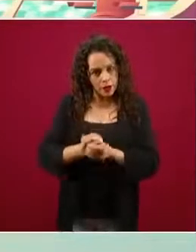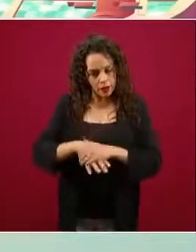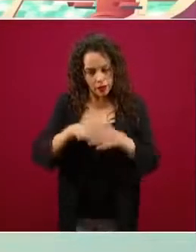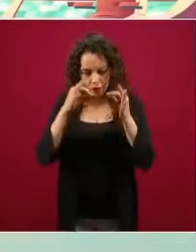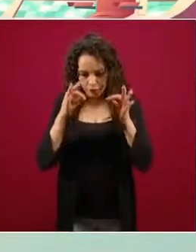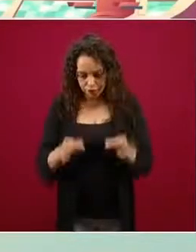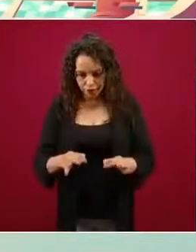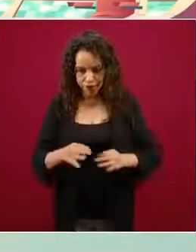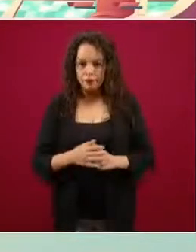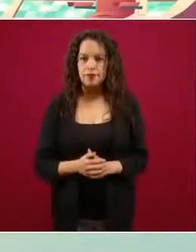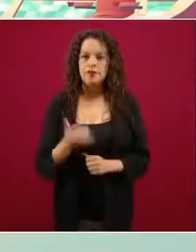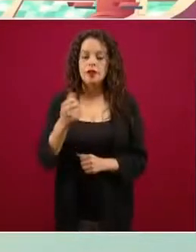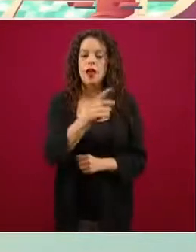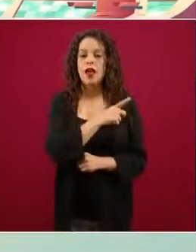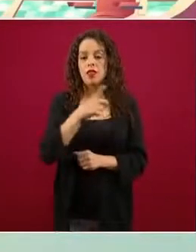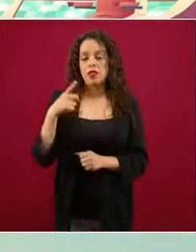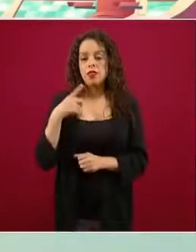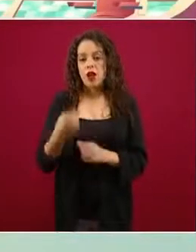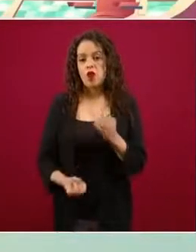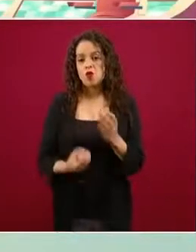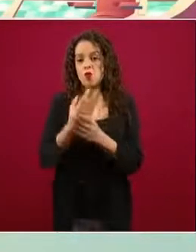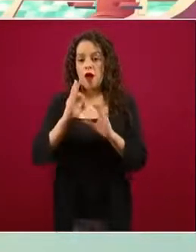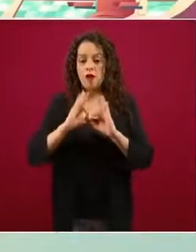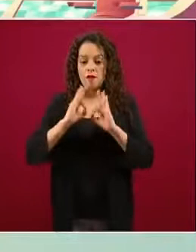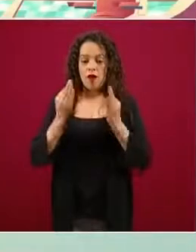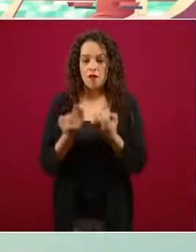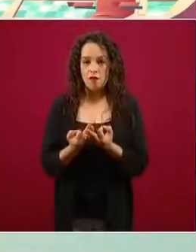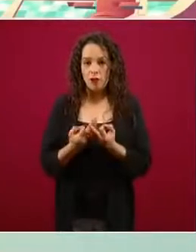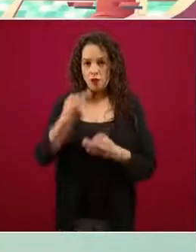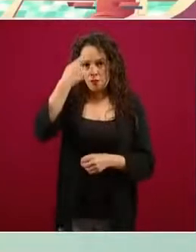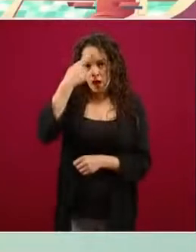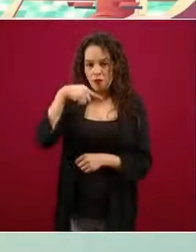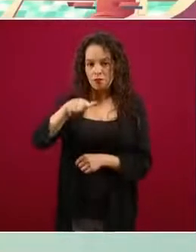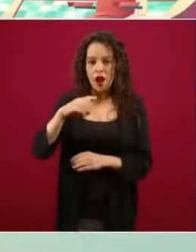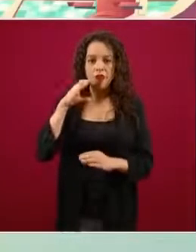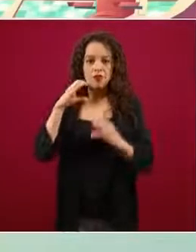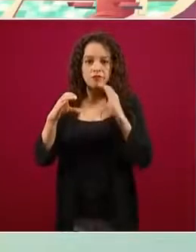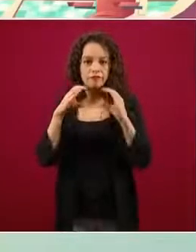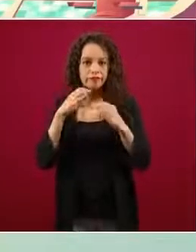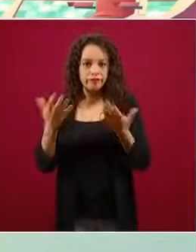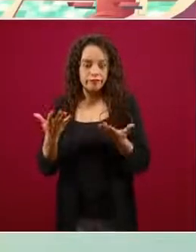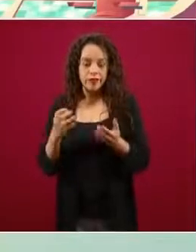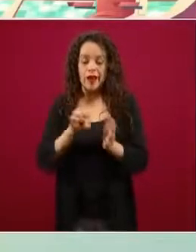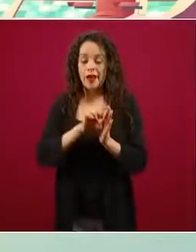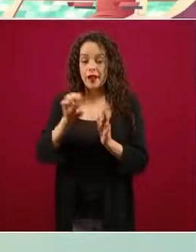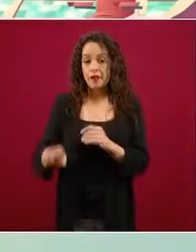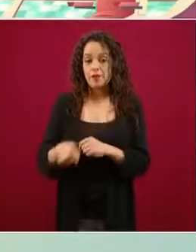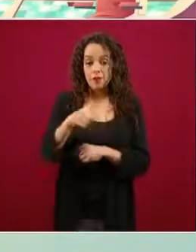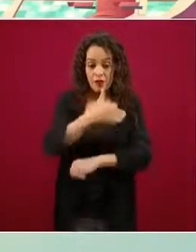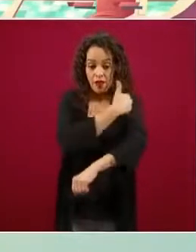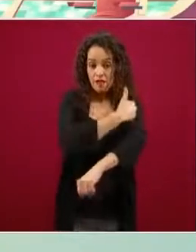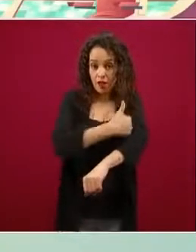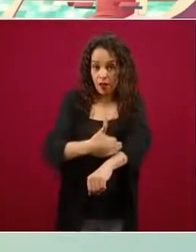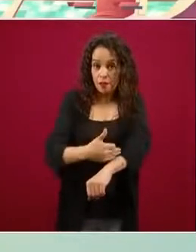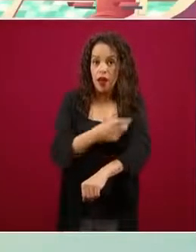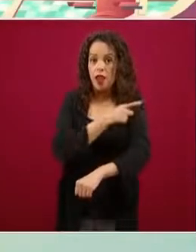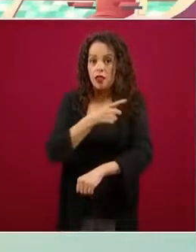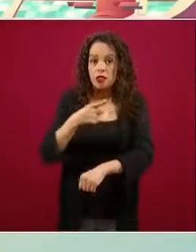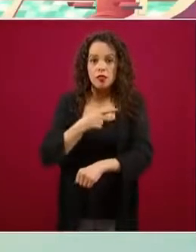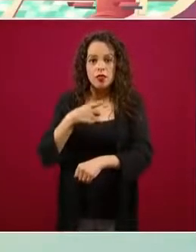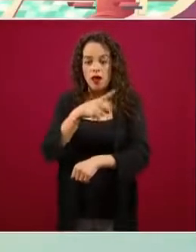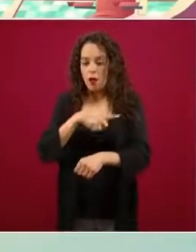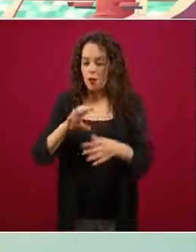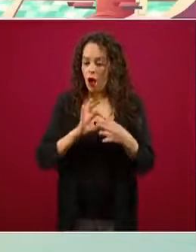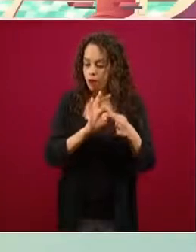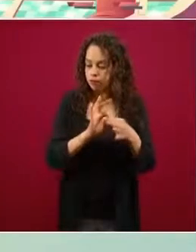nuevas normalidades o a estas nuevas formas de comunicación. Como familia es necesario que todos nos involucremos en el cuidado de los